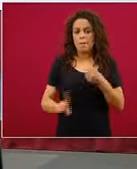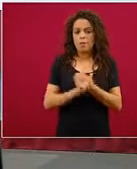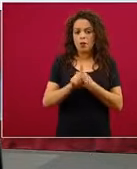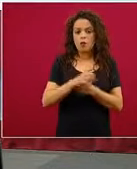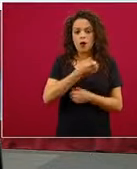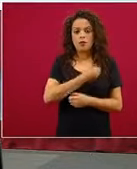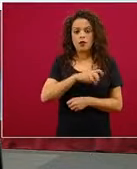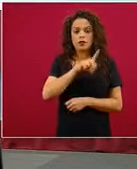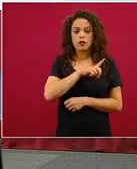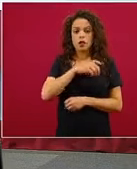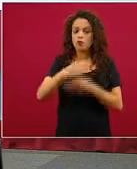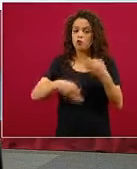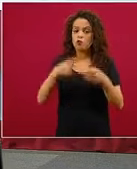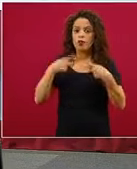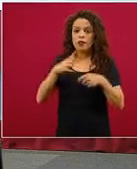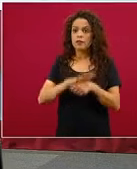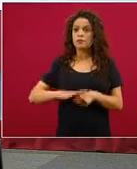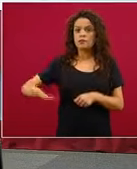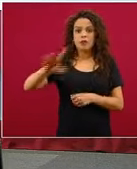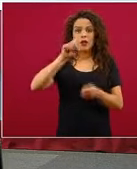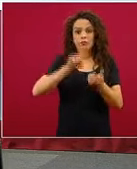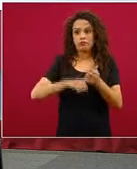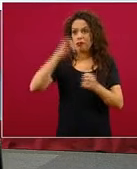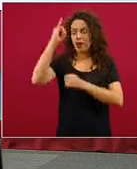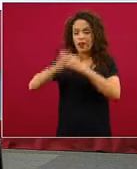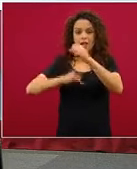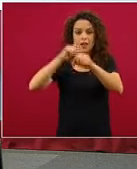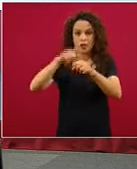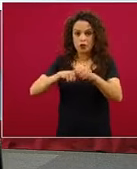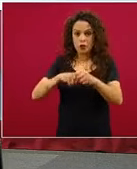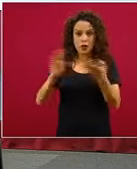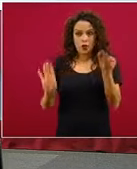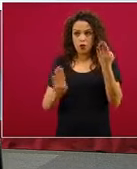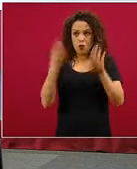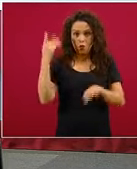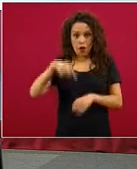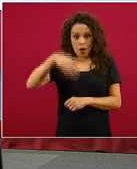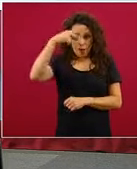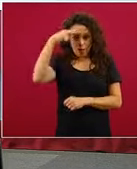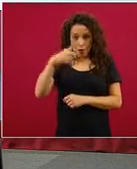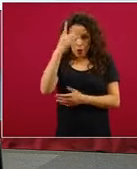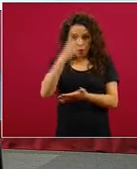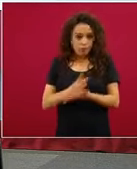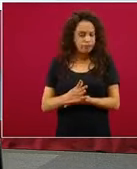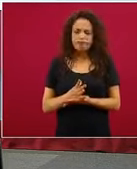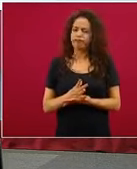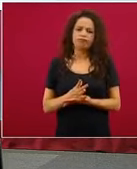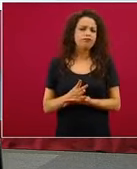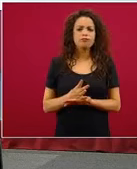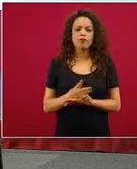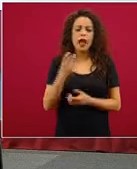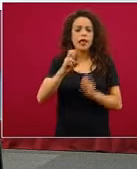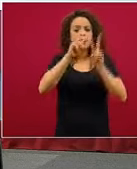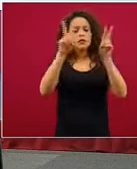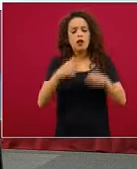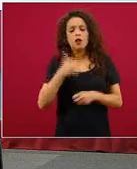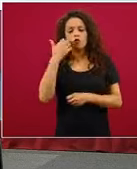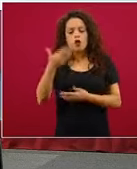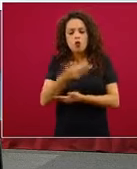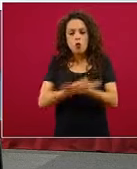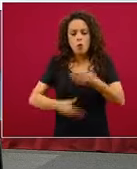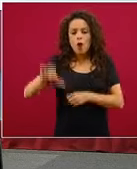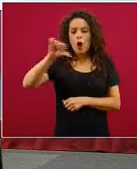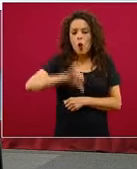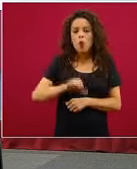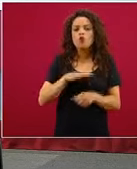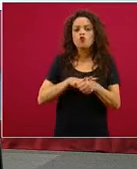salud pública a nivel internacional y México no es la excepción. Este tema que nosotros queremos compartir el día de hoy con